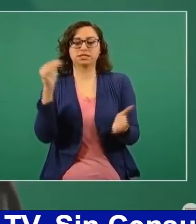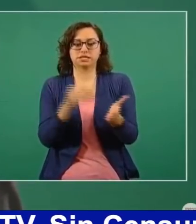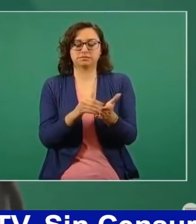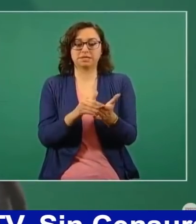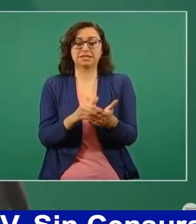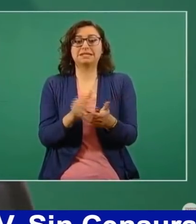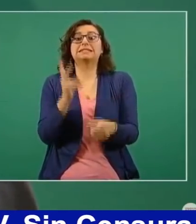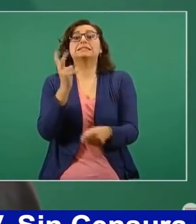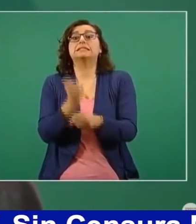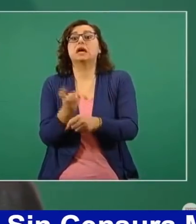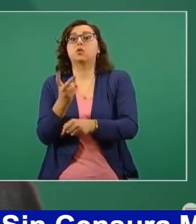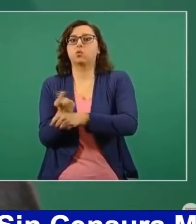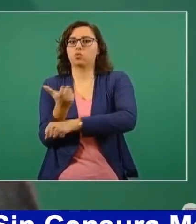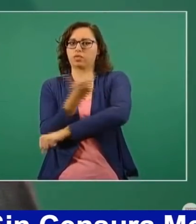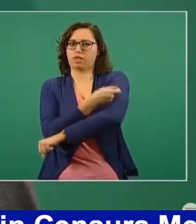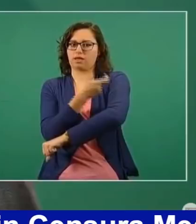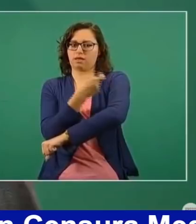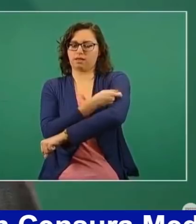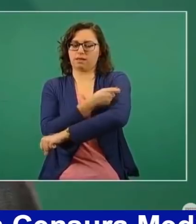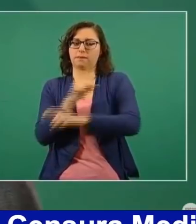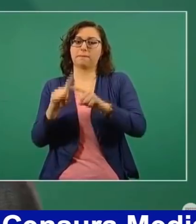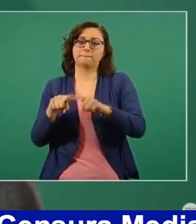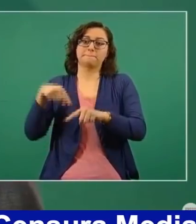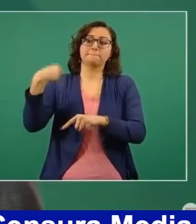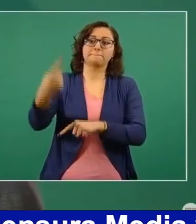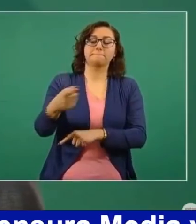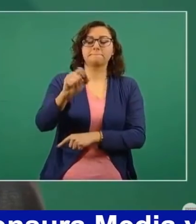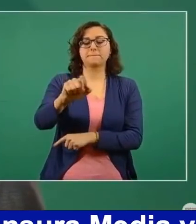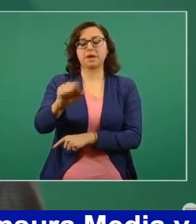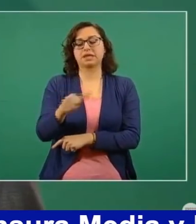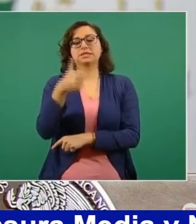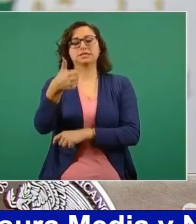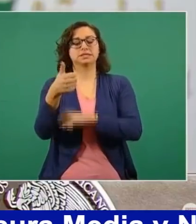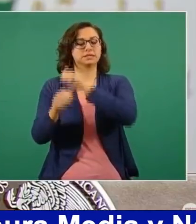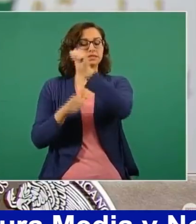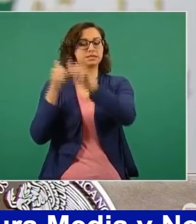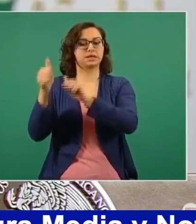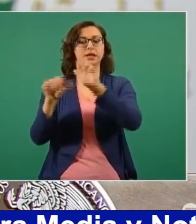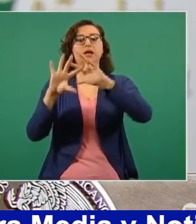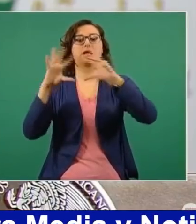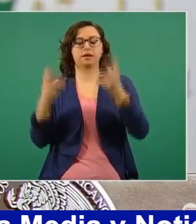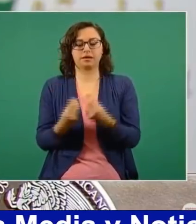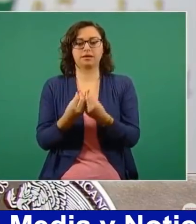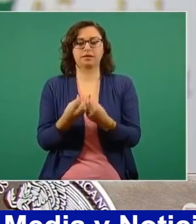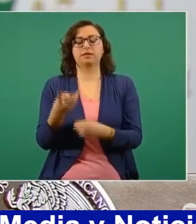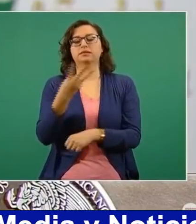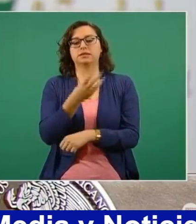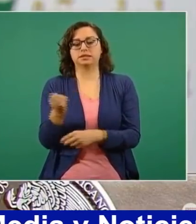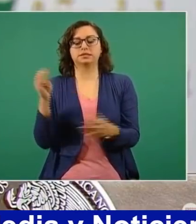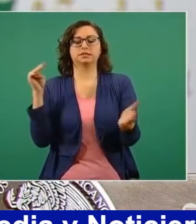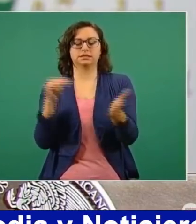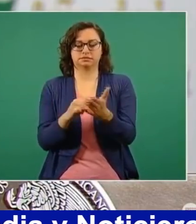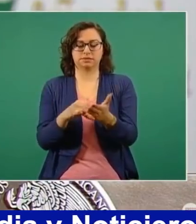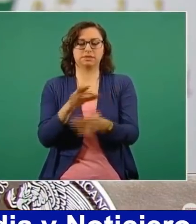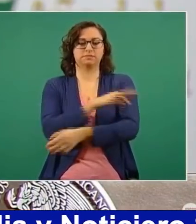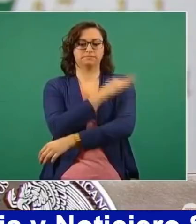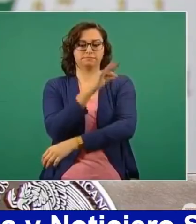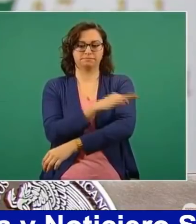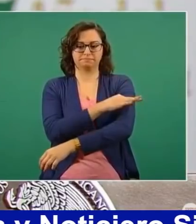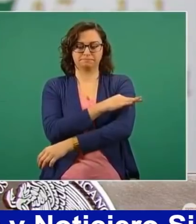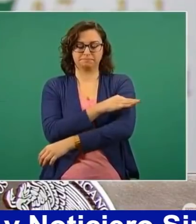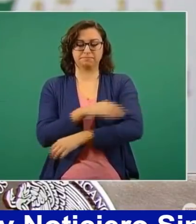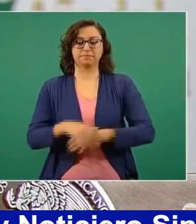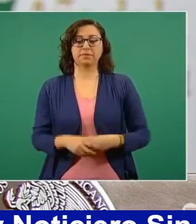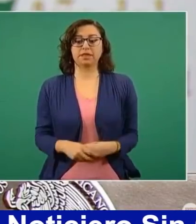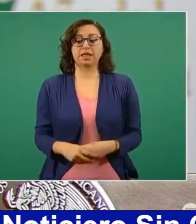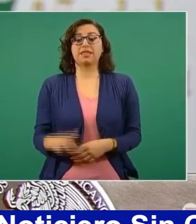segundas dosis, y el próximo 26 de abril el complemento de 300.000 dosis. Recuerden que